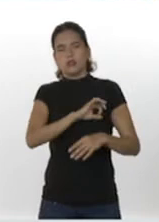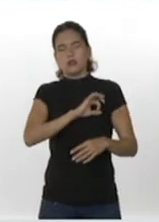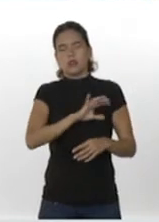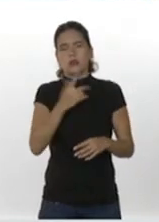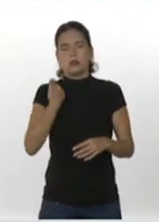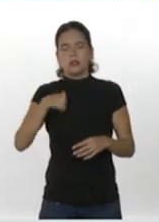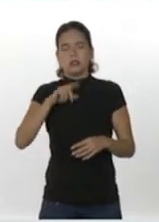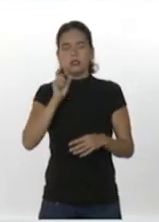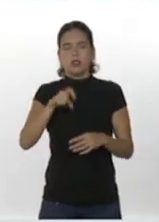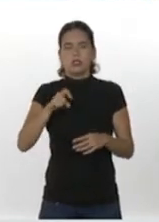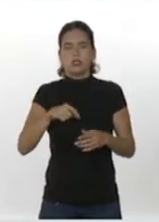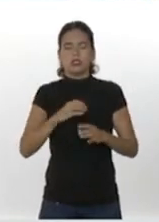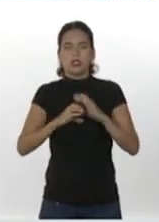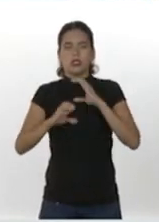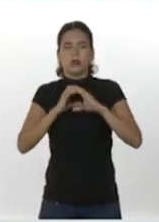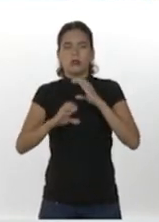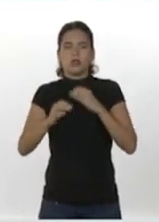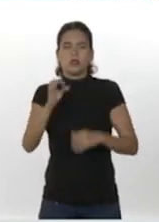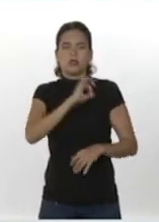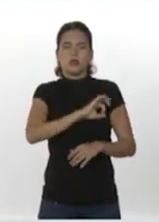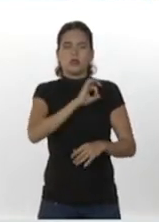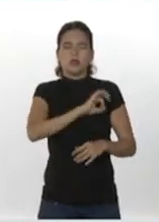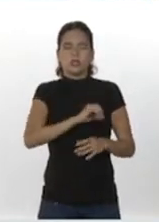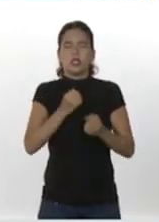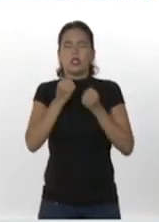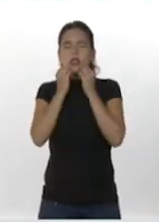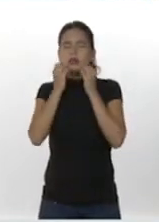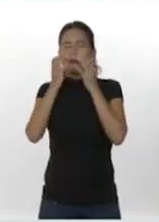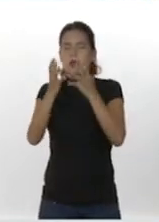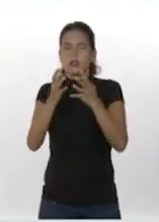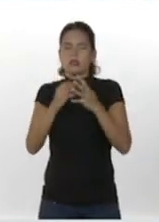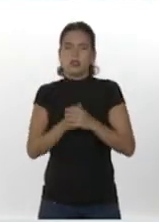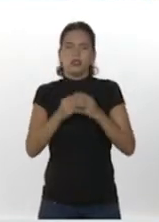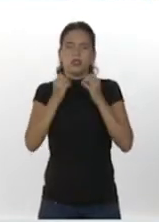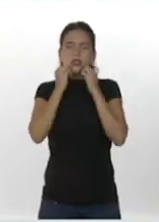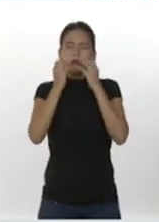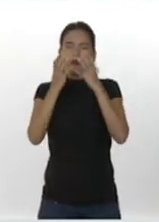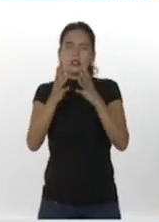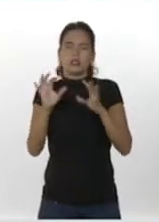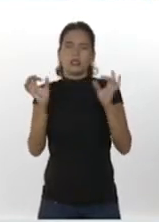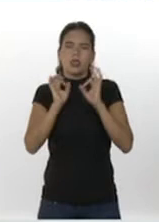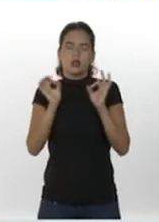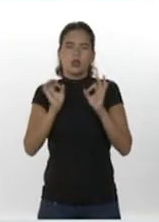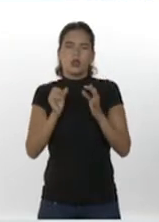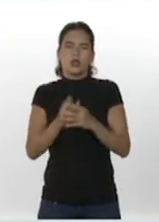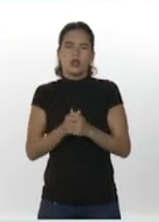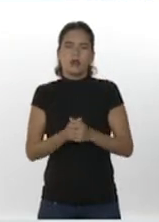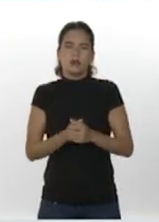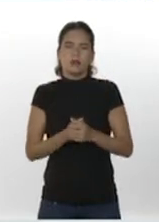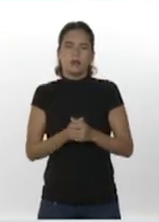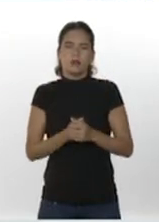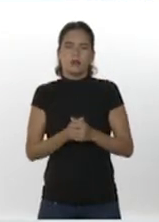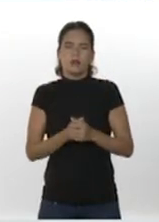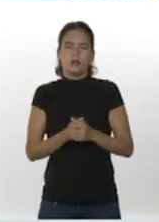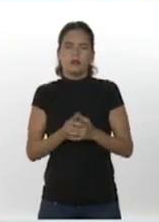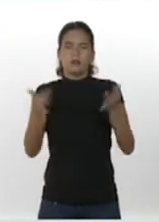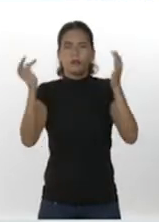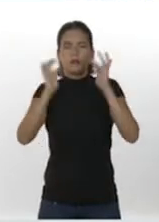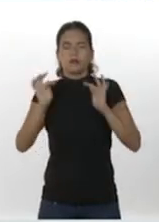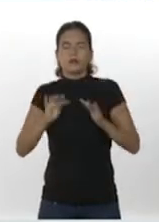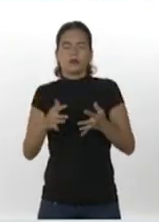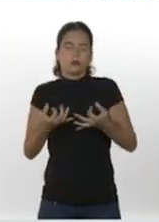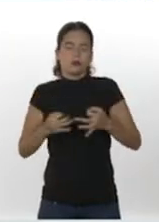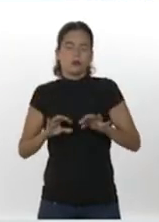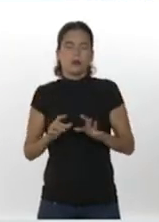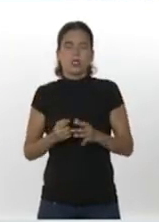una necesidad de comunicación social, expresarse, y expresarse no solamente de manera convencional,